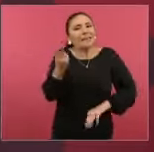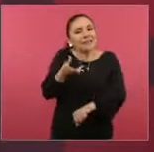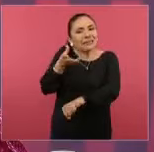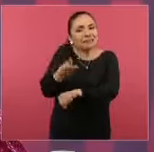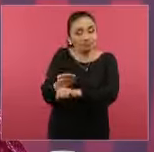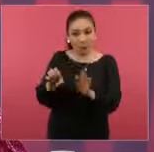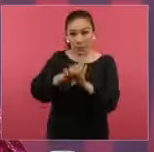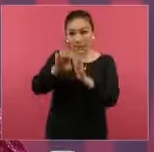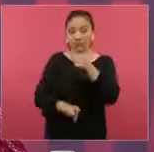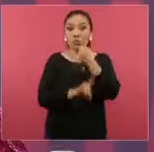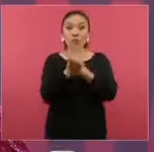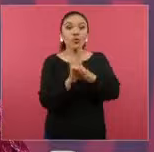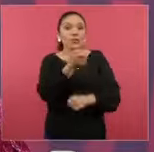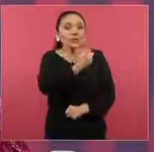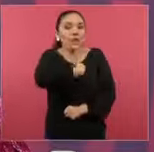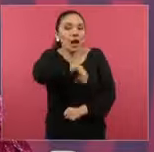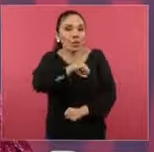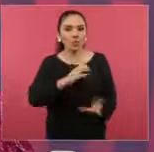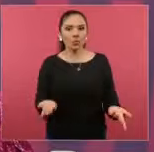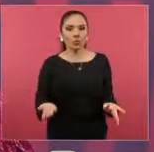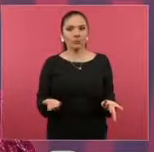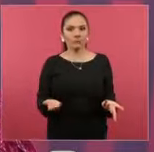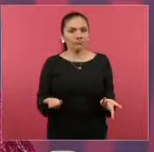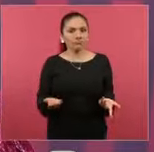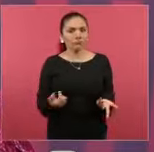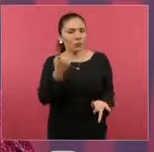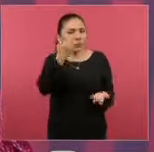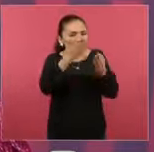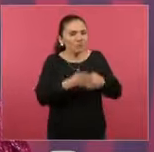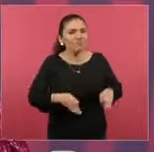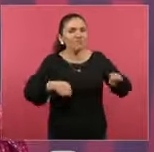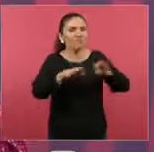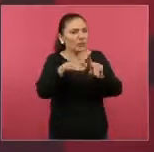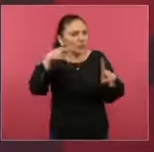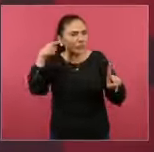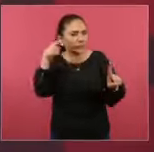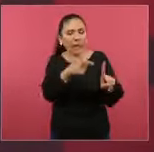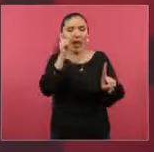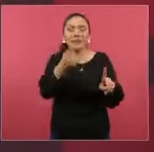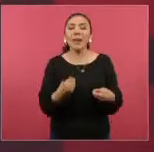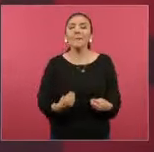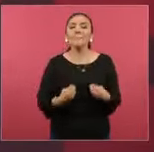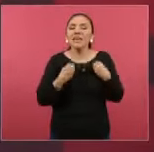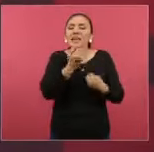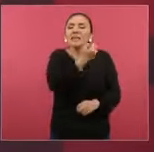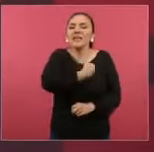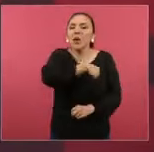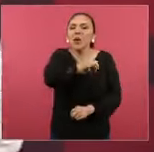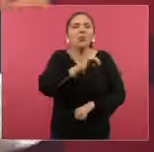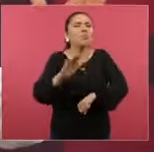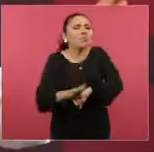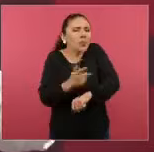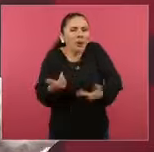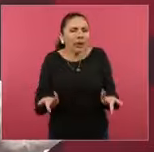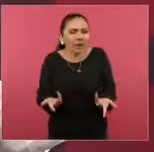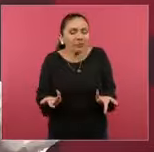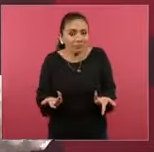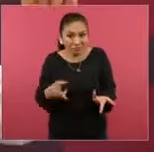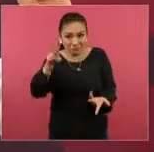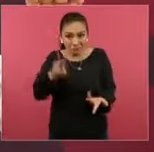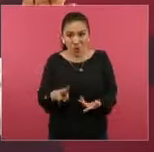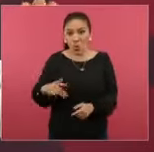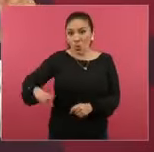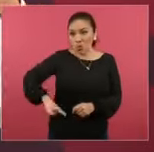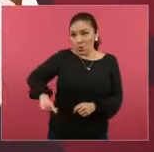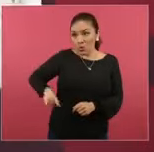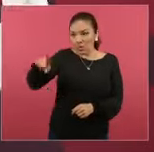problema de la salud. ¿Por qué uno de los ejes fundamentales es una vida saludable? Porque ningún esfuerzo de